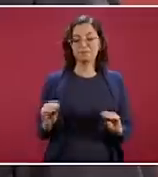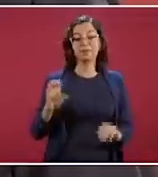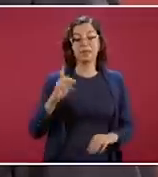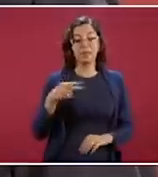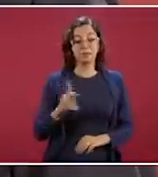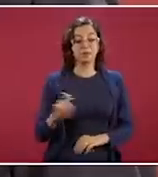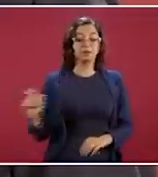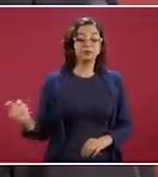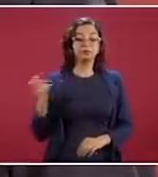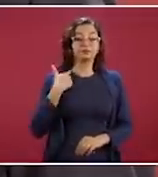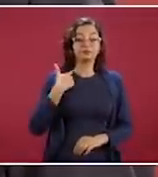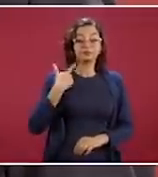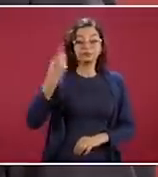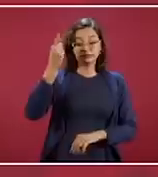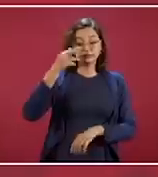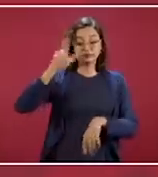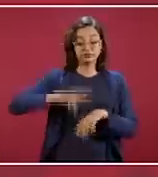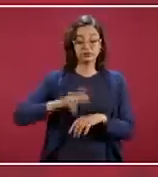Pemex,